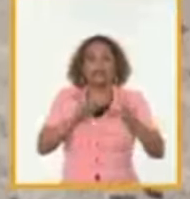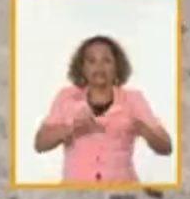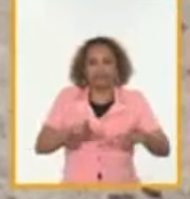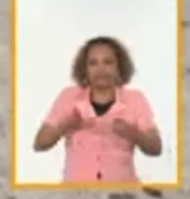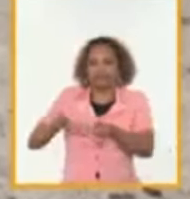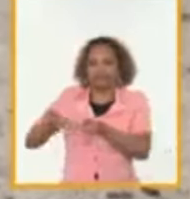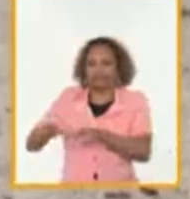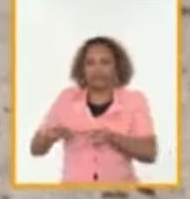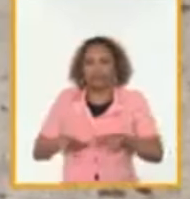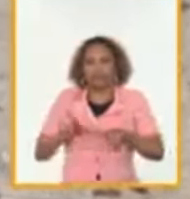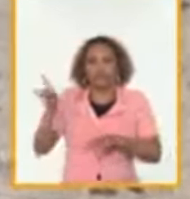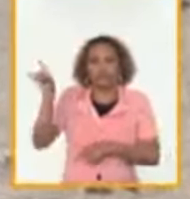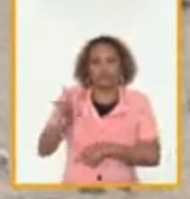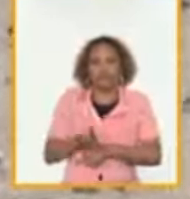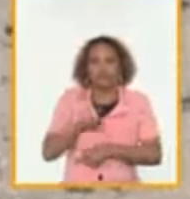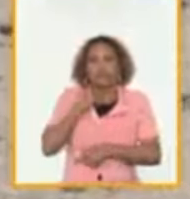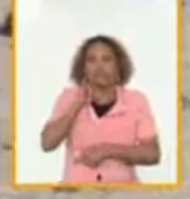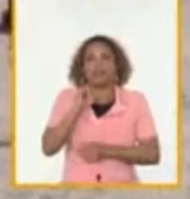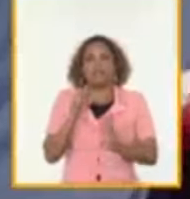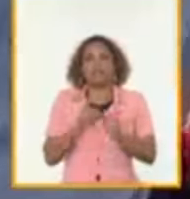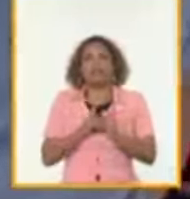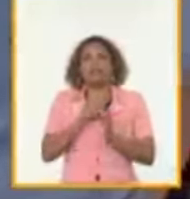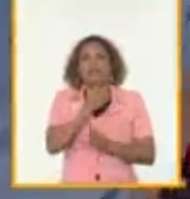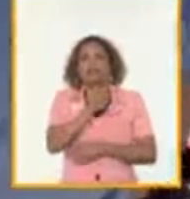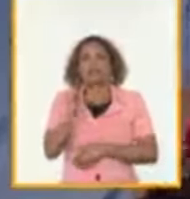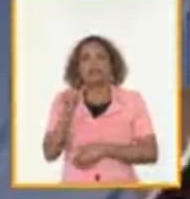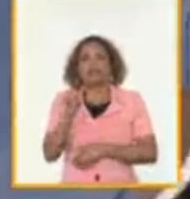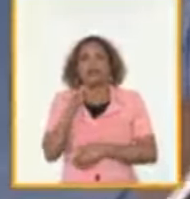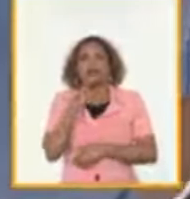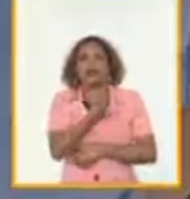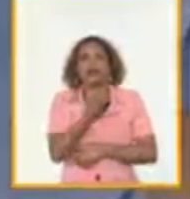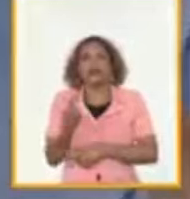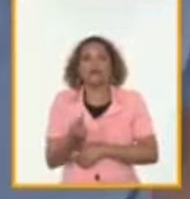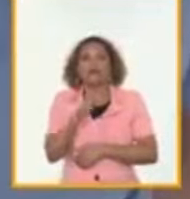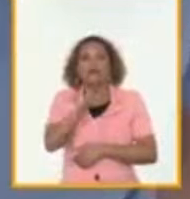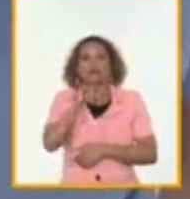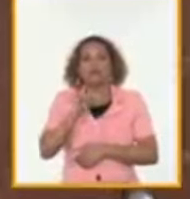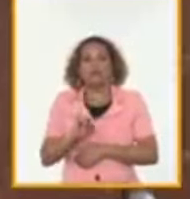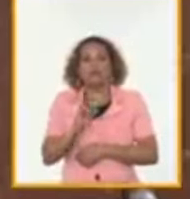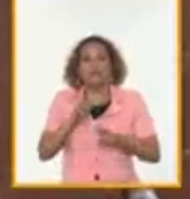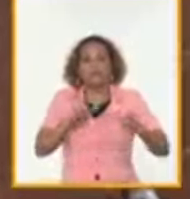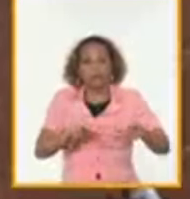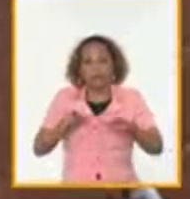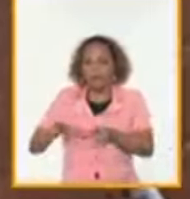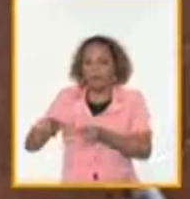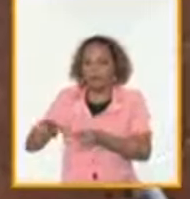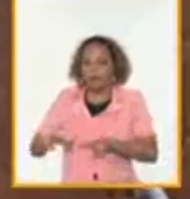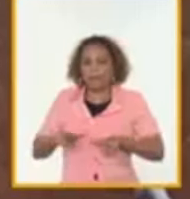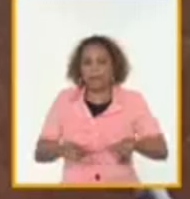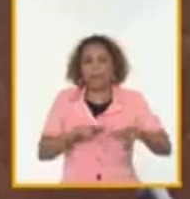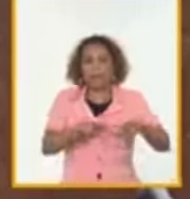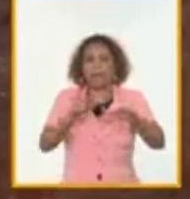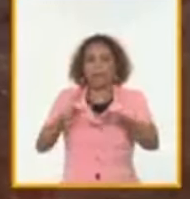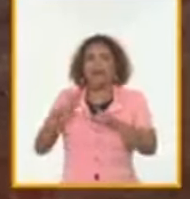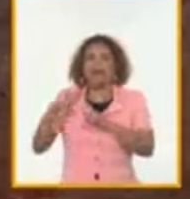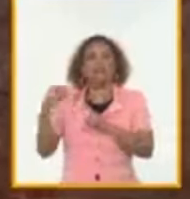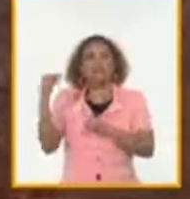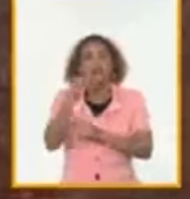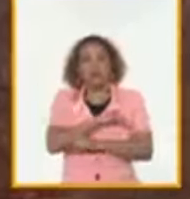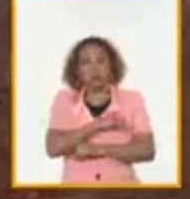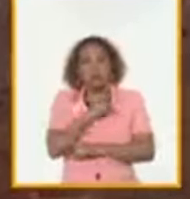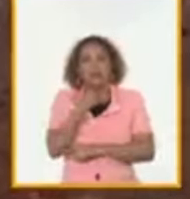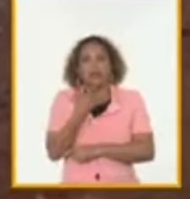en 6,630 mesas cada una compuesta por 26 paneles con una tecnología de procedencia